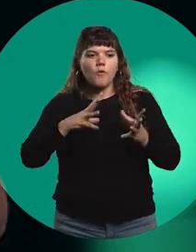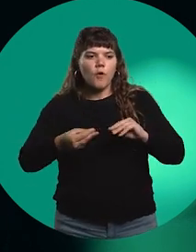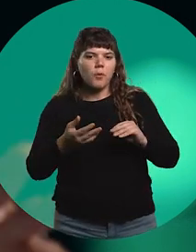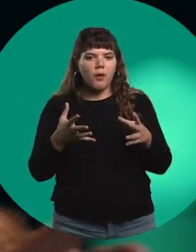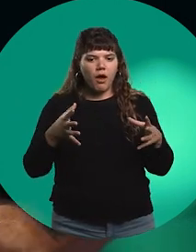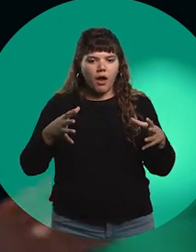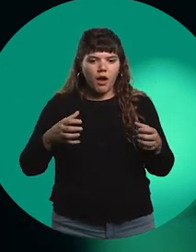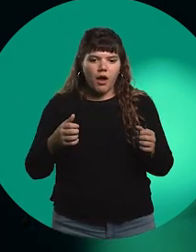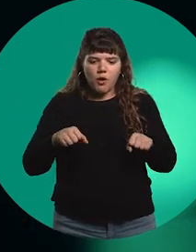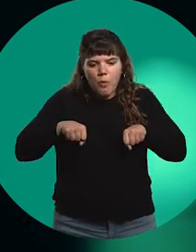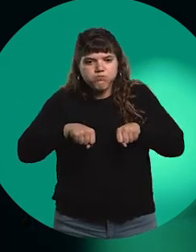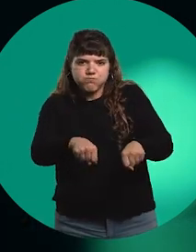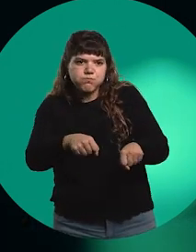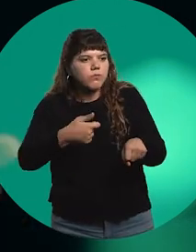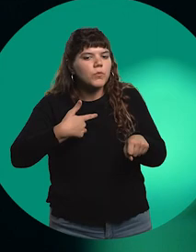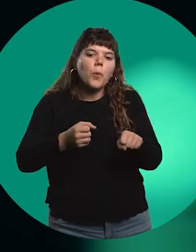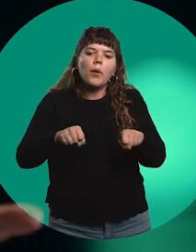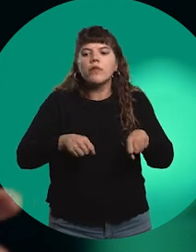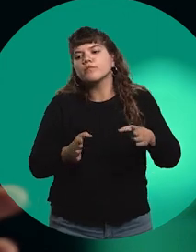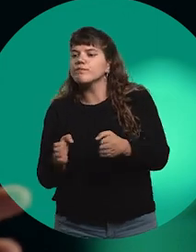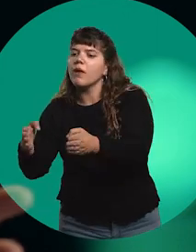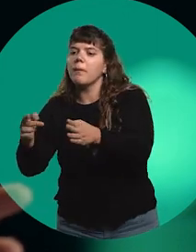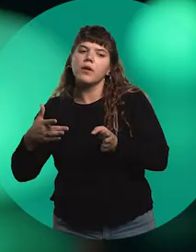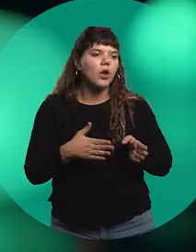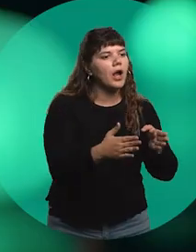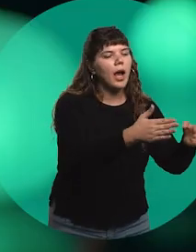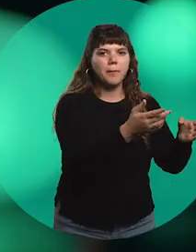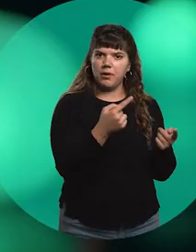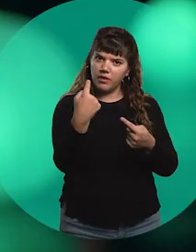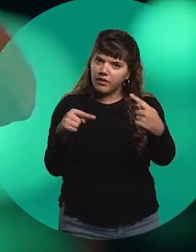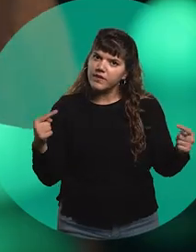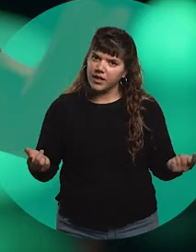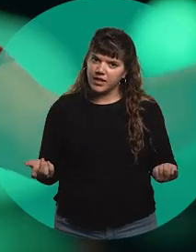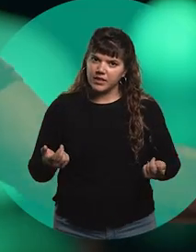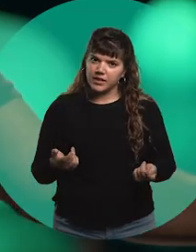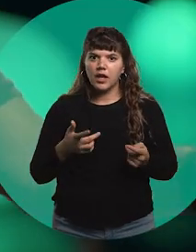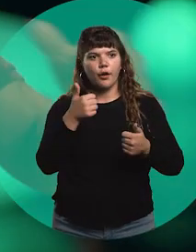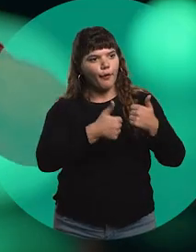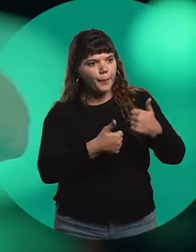El carrito del juego puede ir en muchas direcciones, en competencia,